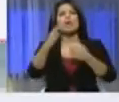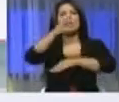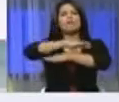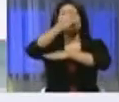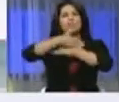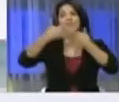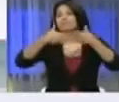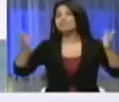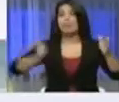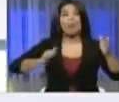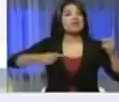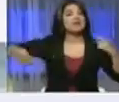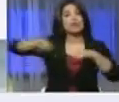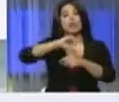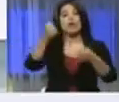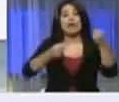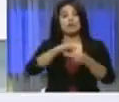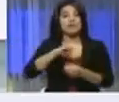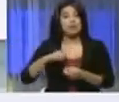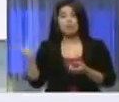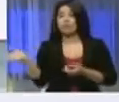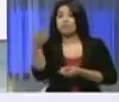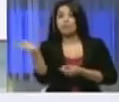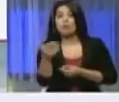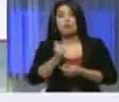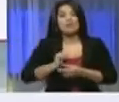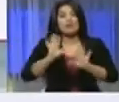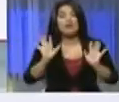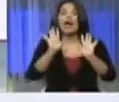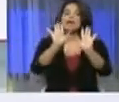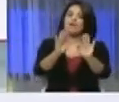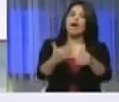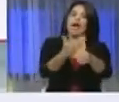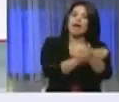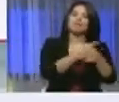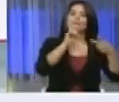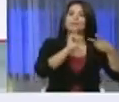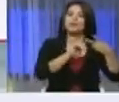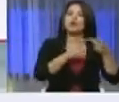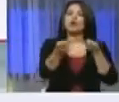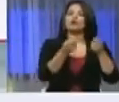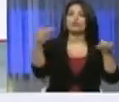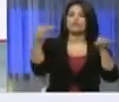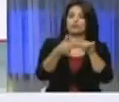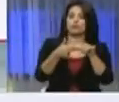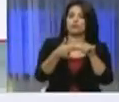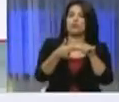vehículos solo podría llegar cuando regularicemos el tema del combustible.